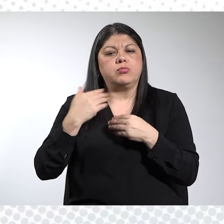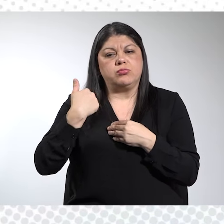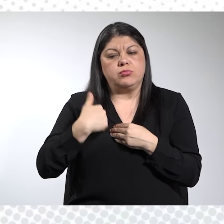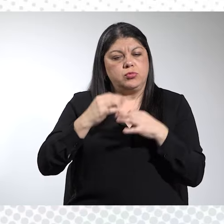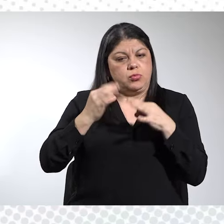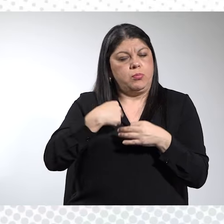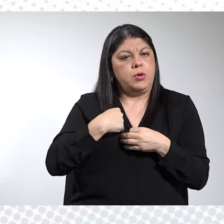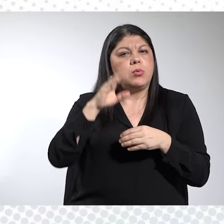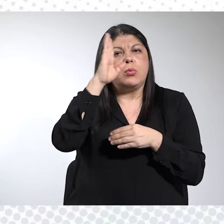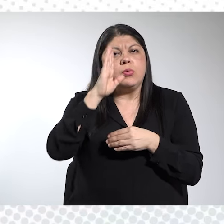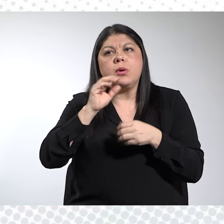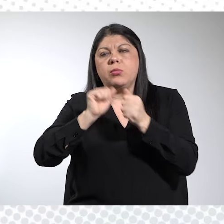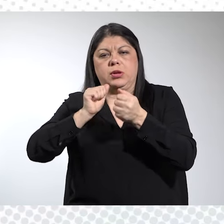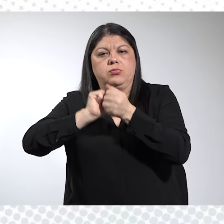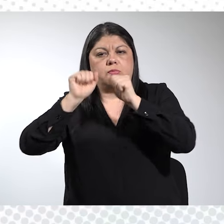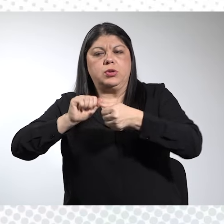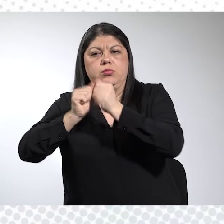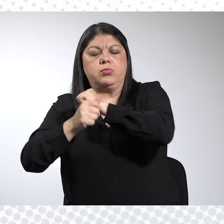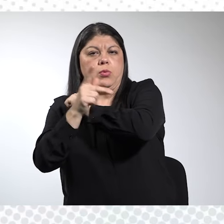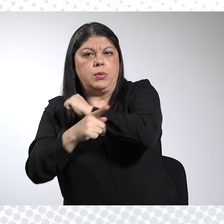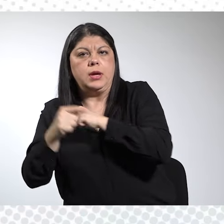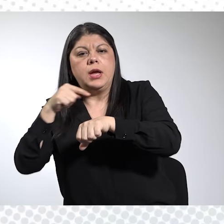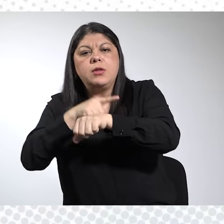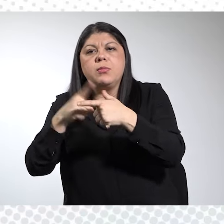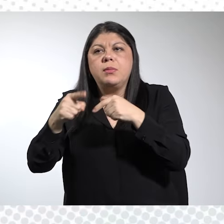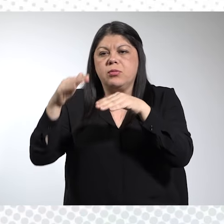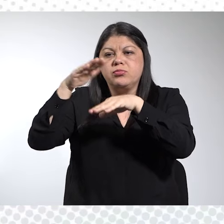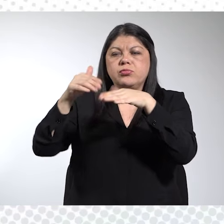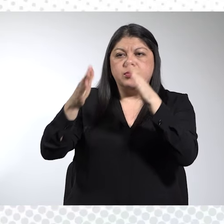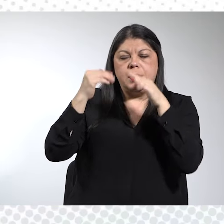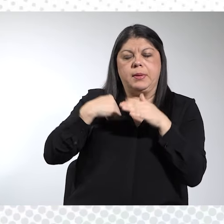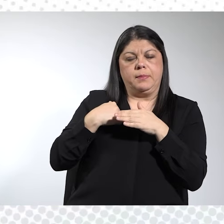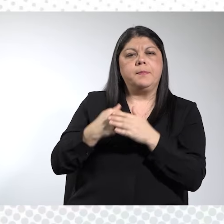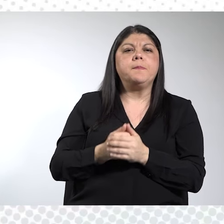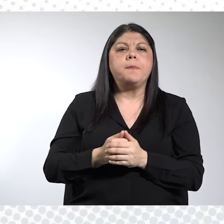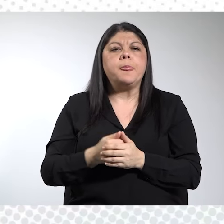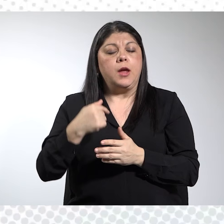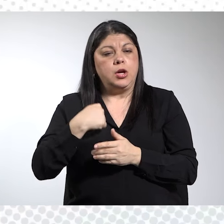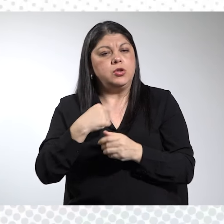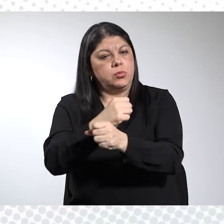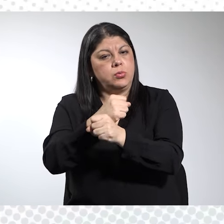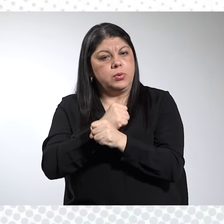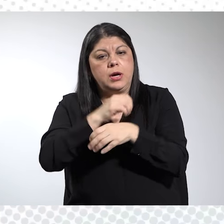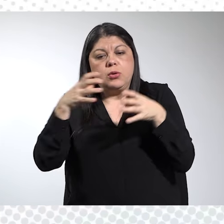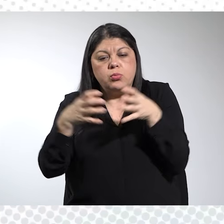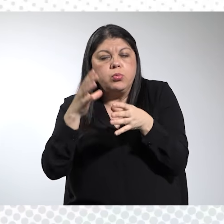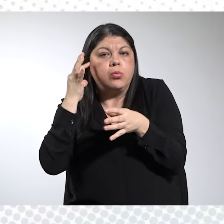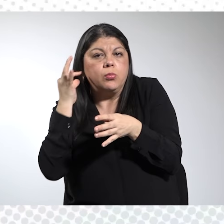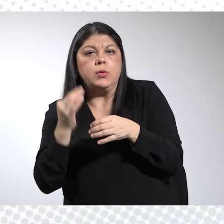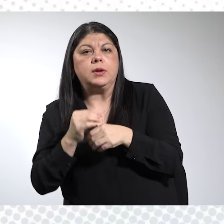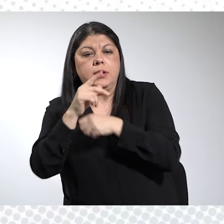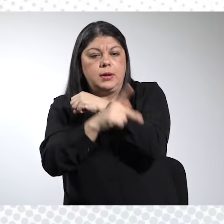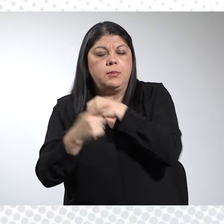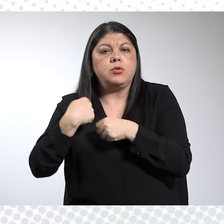caballero conmigo, no va a ser caballero con la patria. Y es un llamado de atención enorme de parte de ella para mí. Yo les garantizo a las mujeres